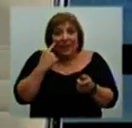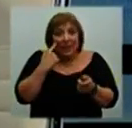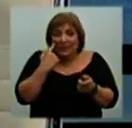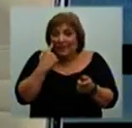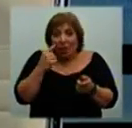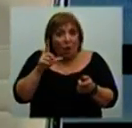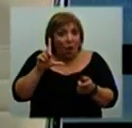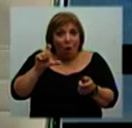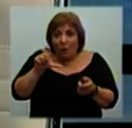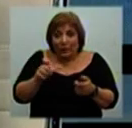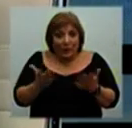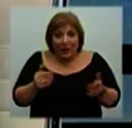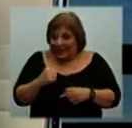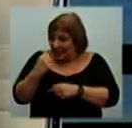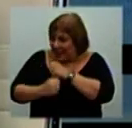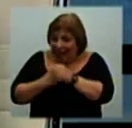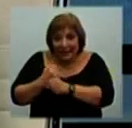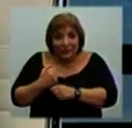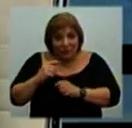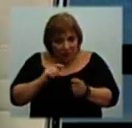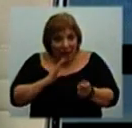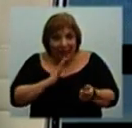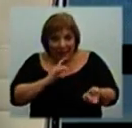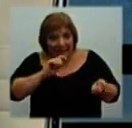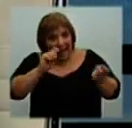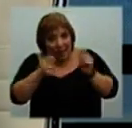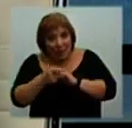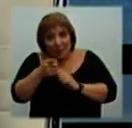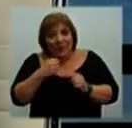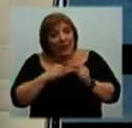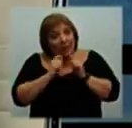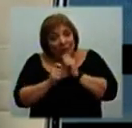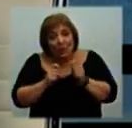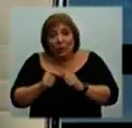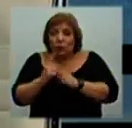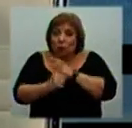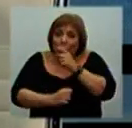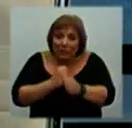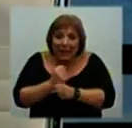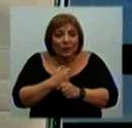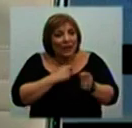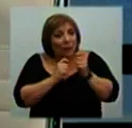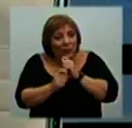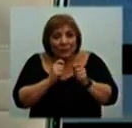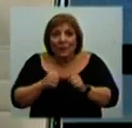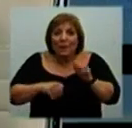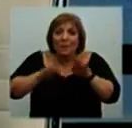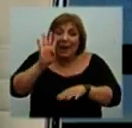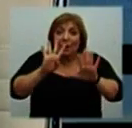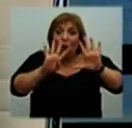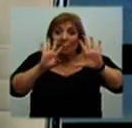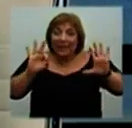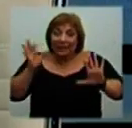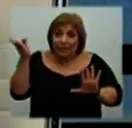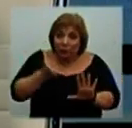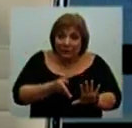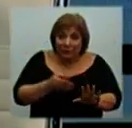en estos años ha habido un cambio muy importante las encuestas que nosotros hacemos todos los años señalan que más del 90